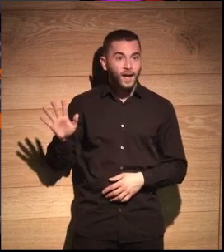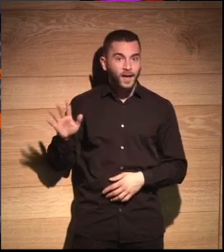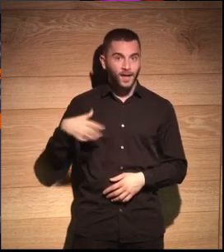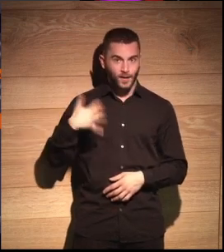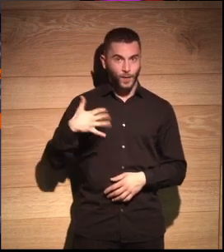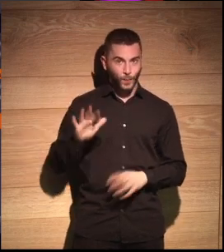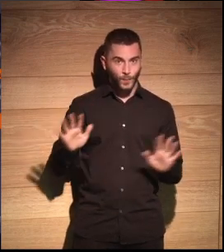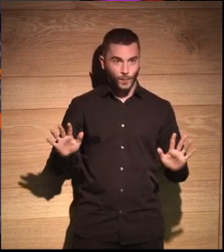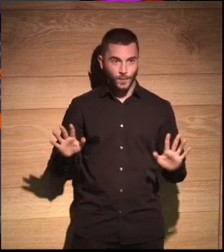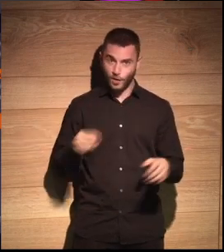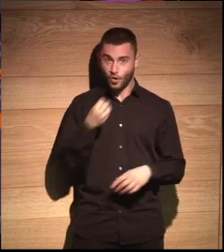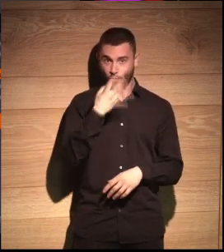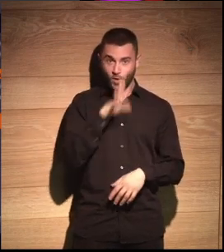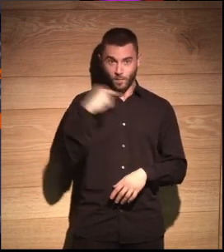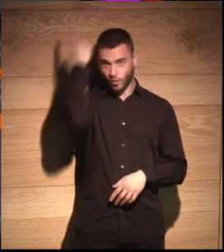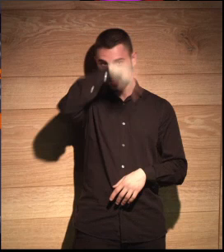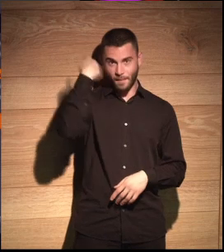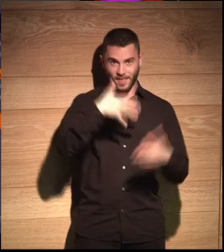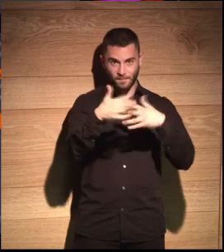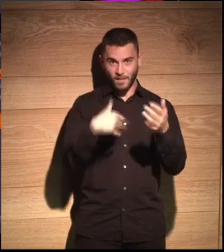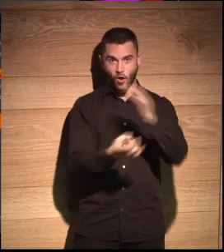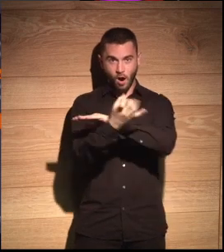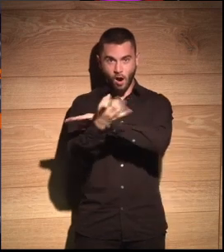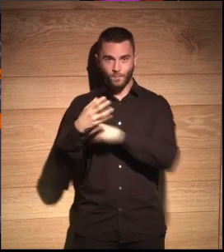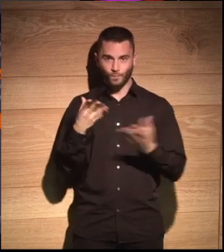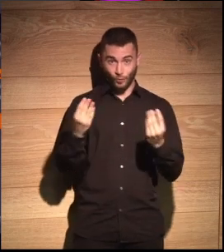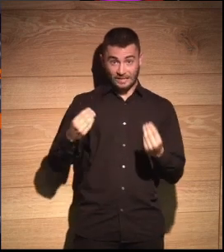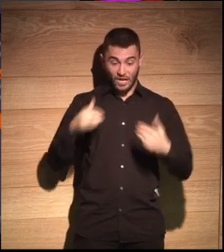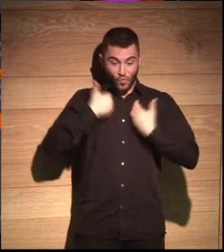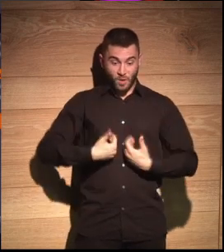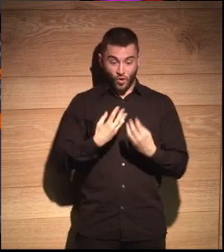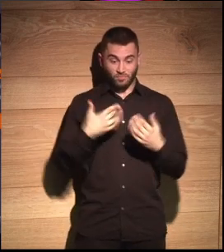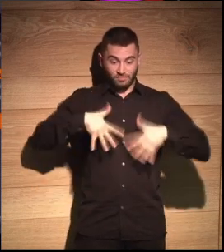Te llevo un ratito. Sí. Lo bueno es que salen muchas cabezas y muchas manos. Hay pocos desnudos, que se agradece.